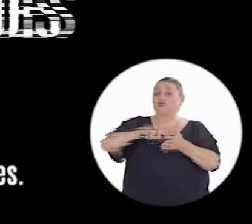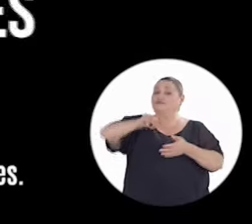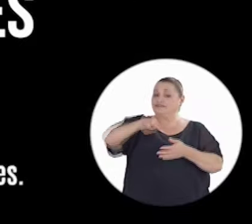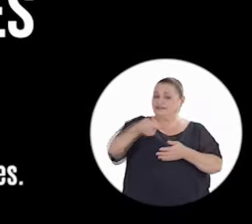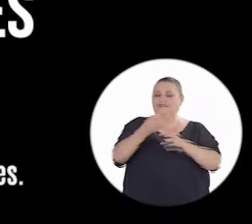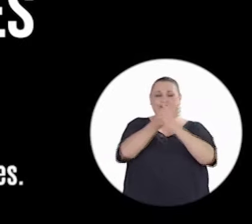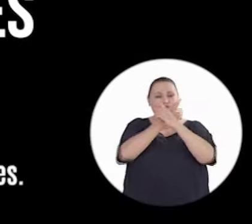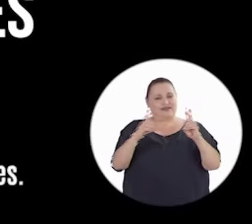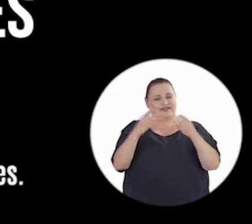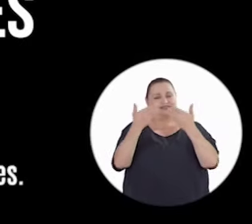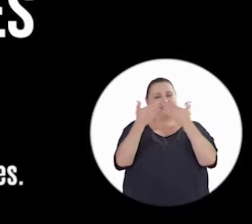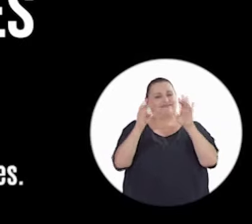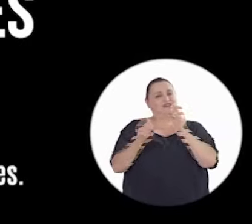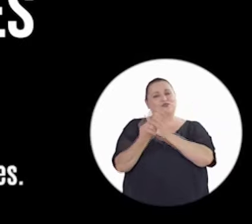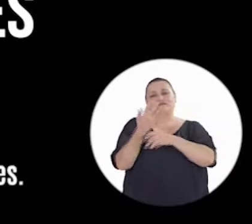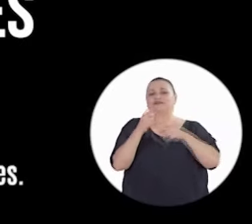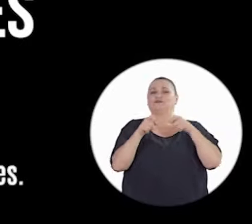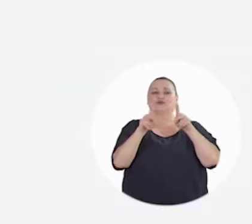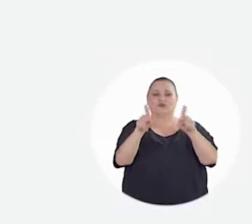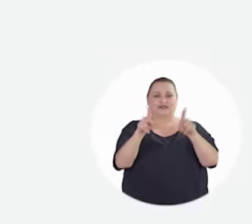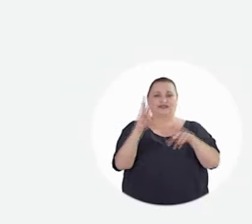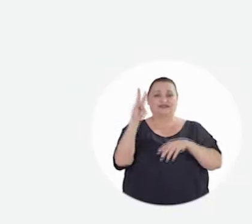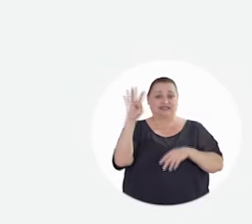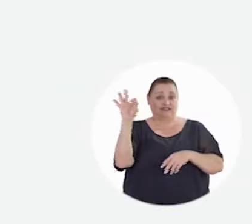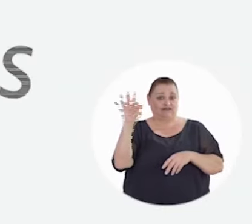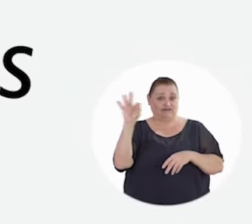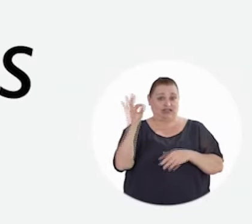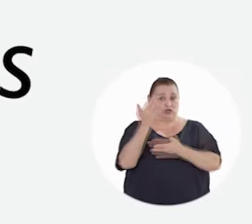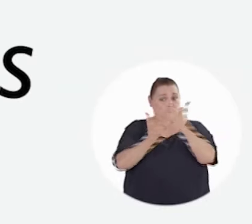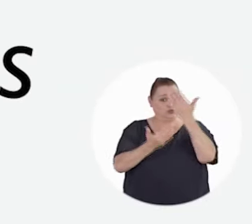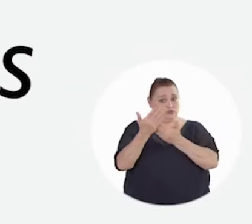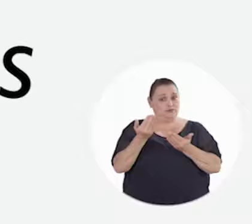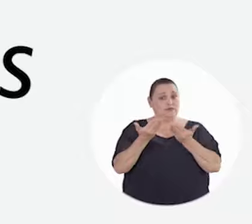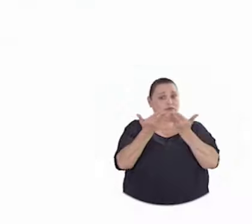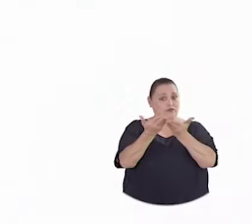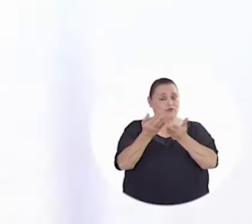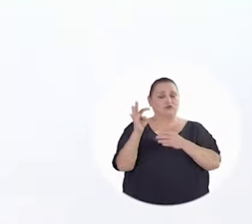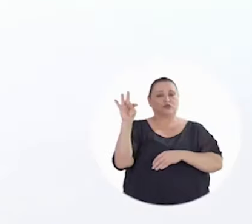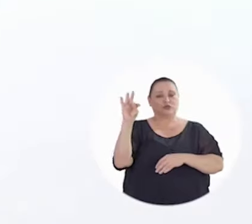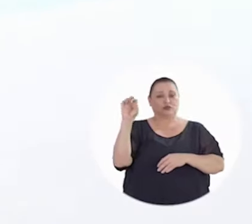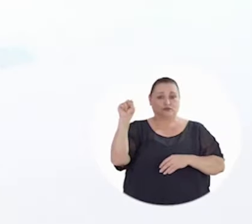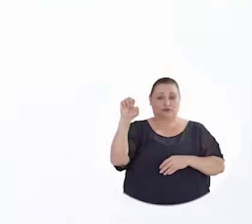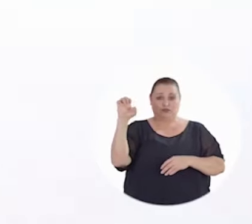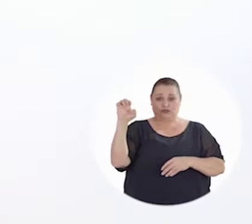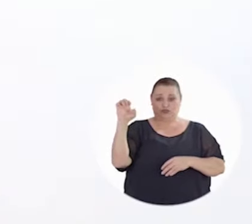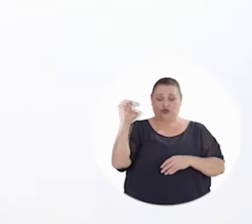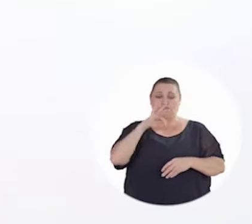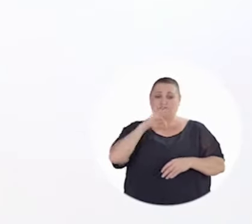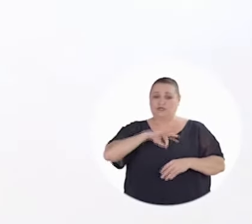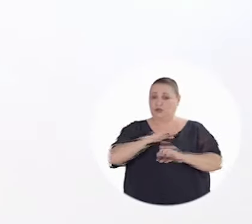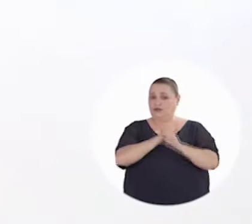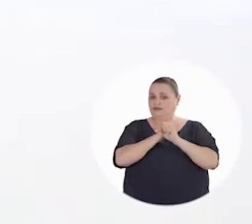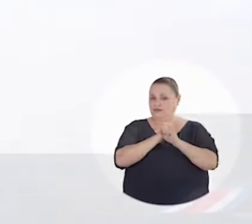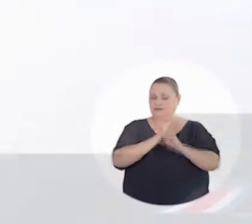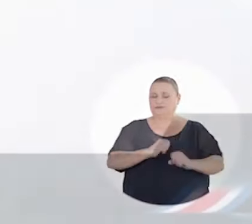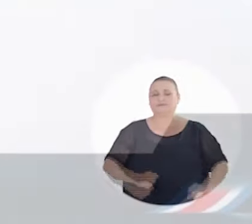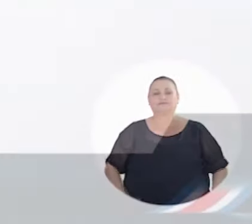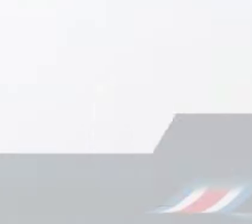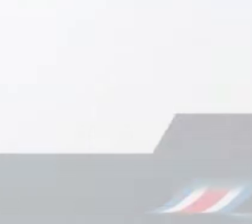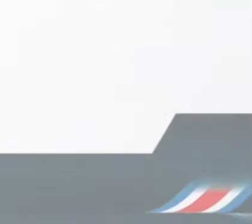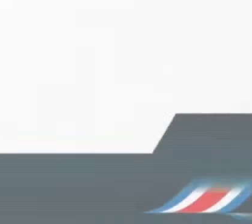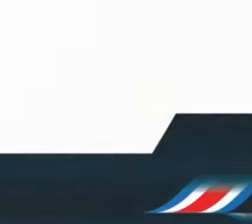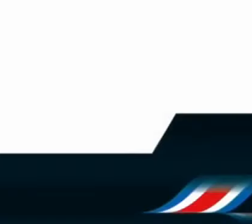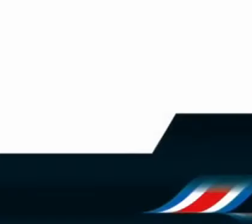llave democrática para abrir nuevas oportunidades. Este 6 de febrero estará en sus manos. El Tribunal Supremo de Elecciones se lo